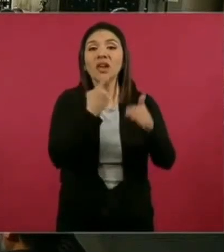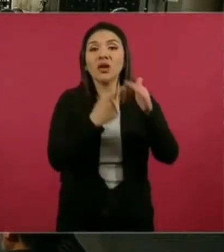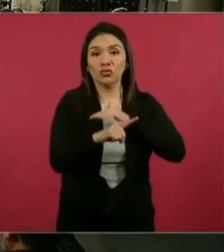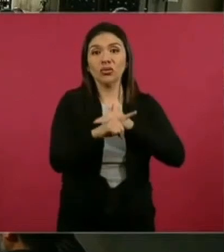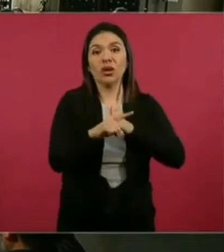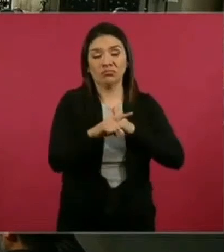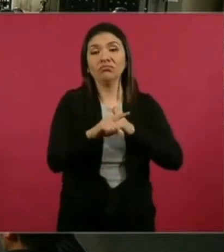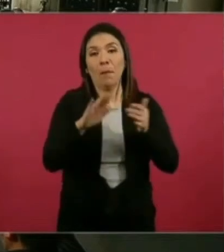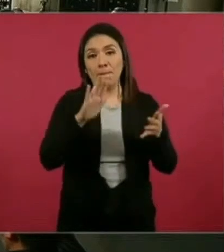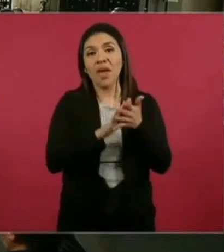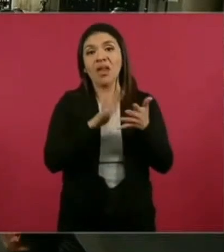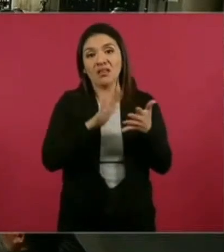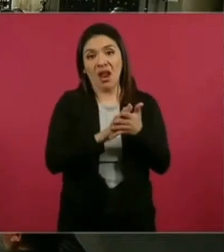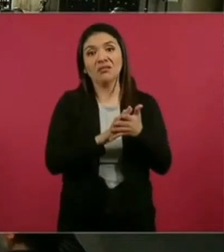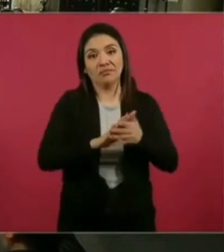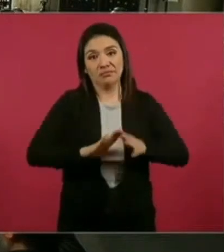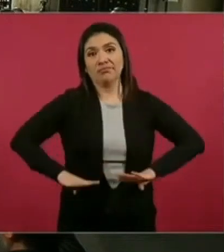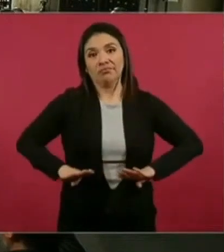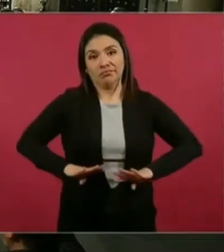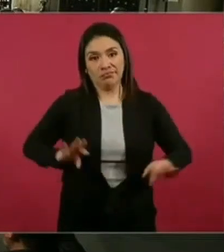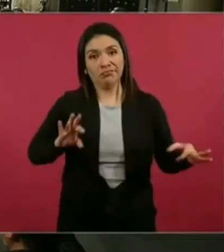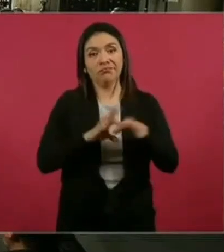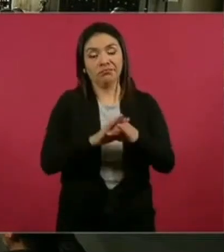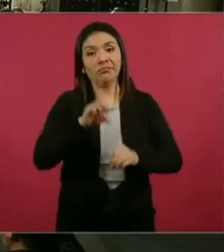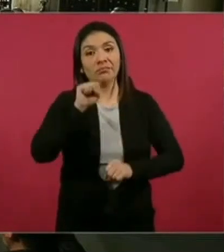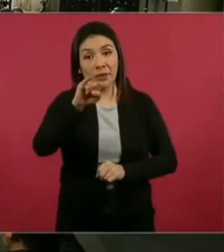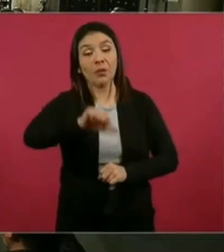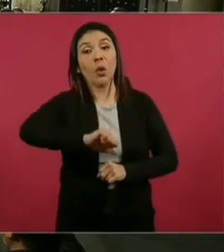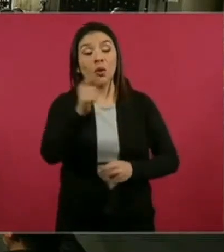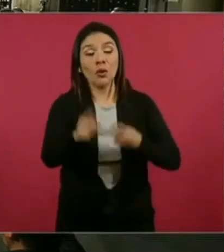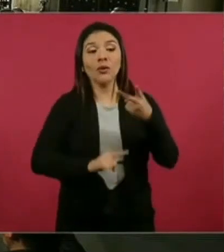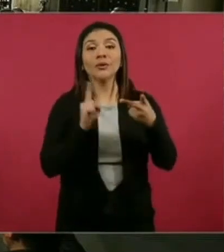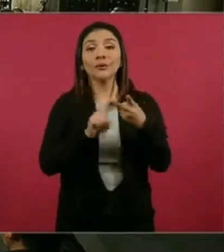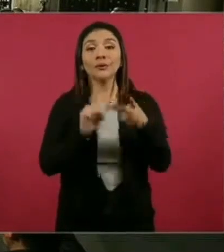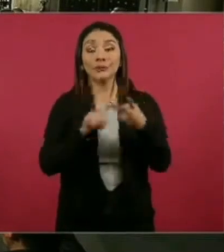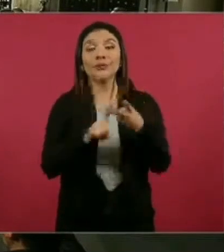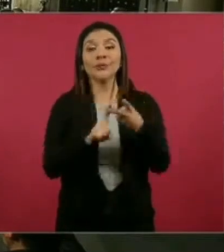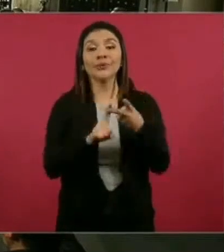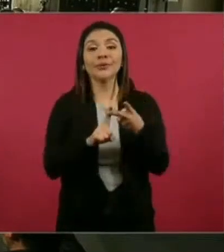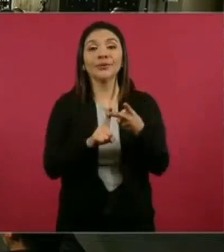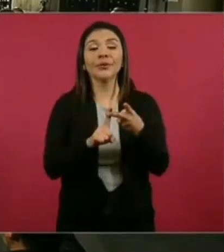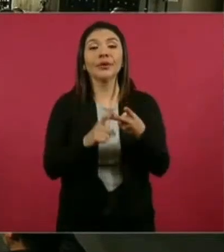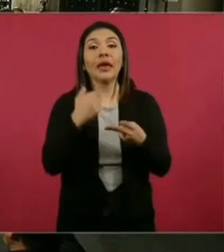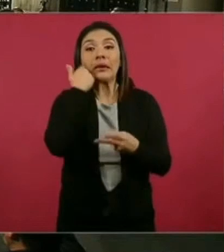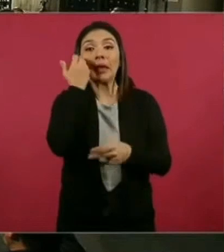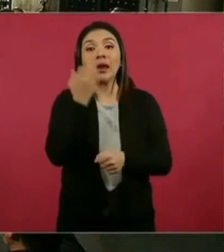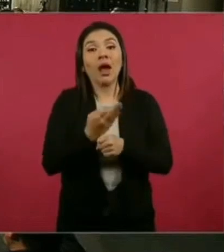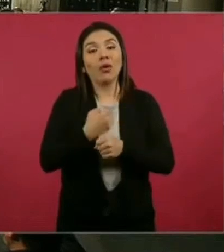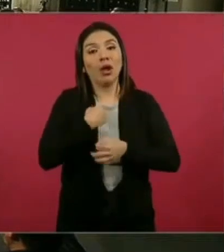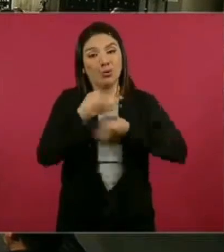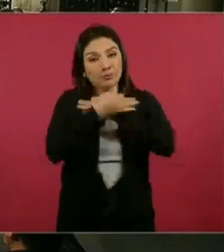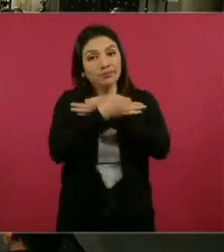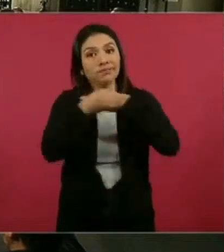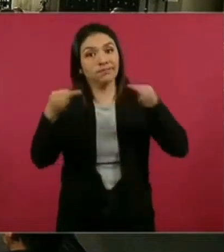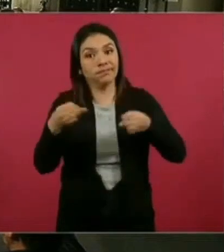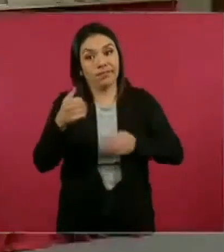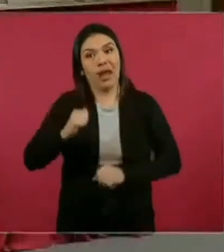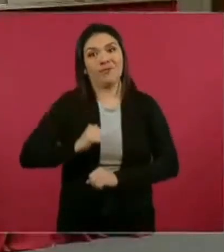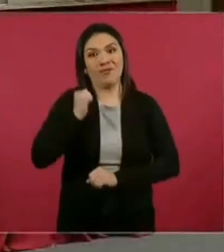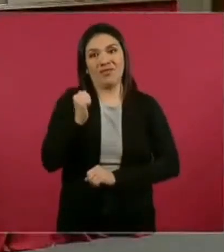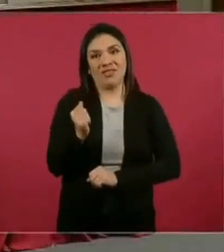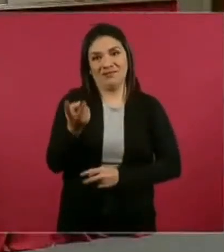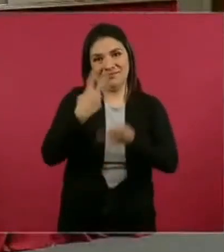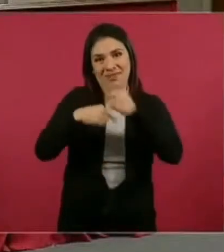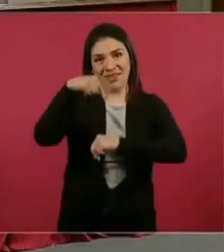penales correspondientes. Y lo segundo que queremos también informar, y aprovechamos este